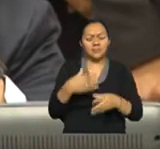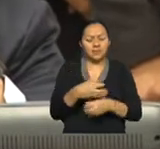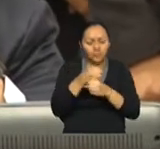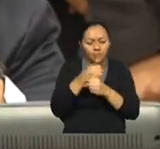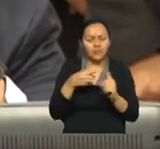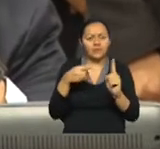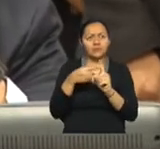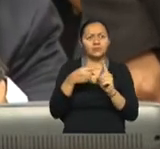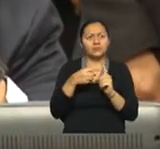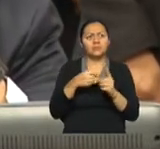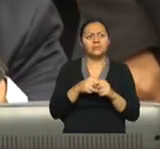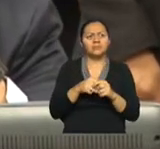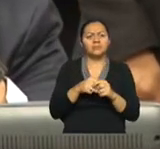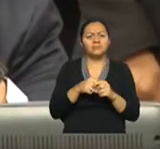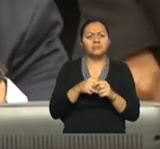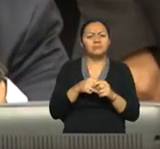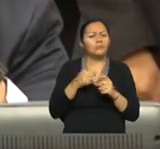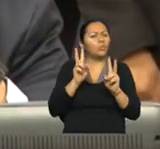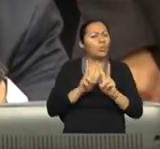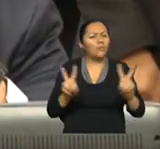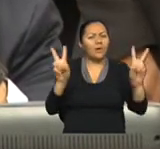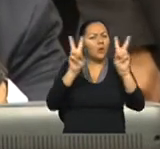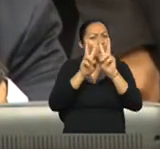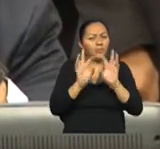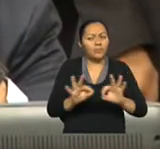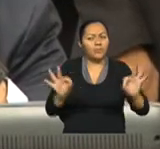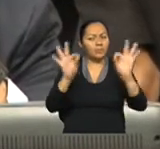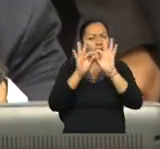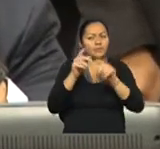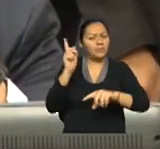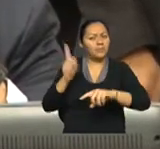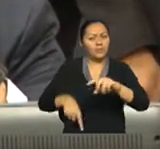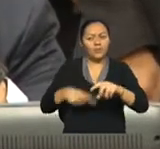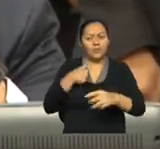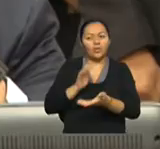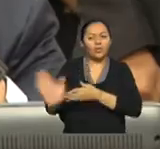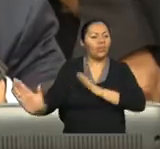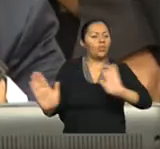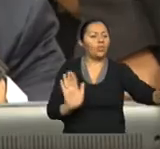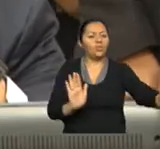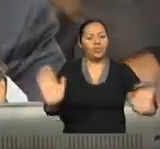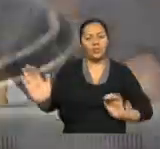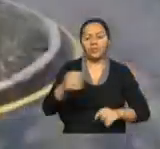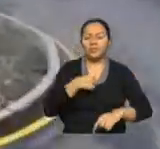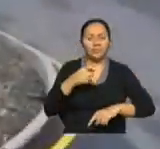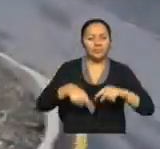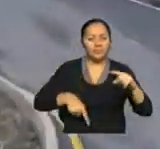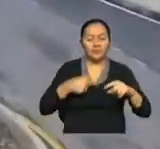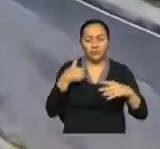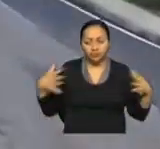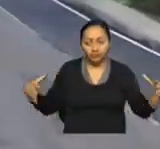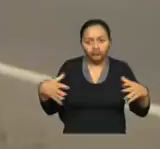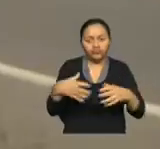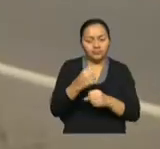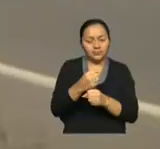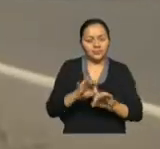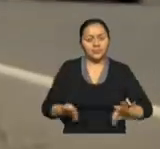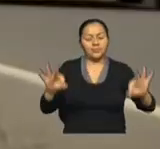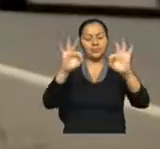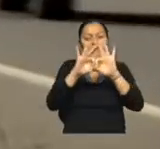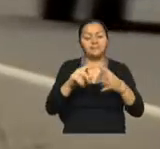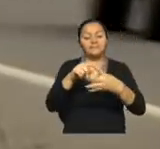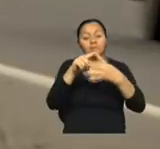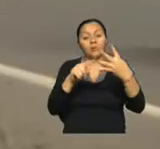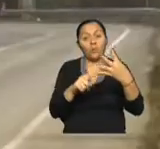de intervenciones, es un know-how, un conocimiento que no podemos desperdiciar. Los cuatro ejes estratégicos